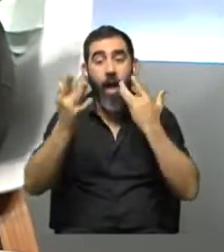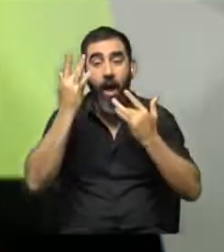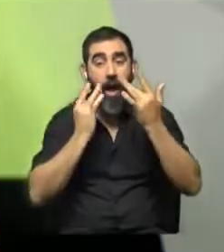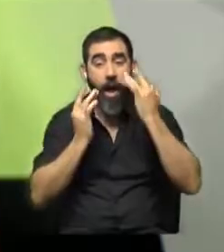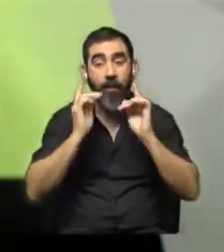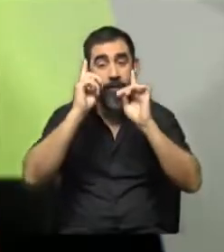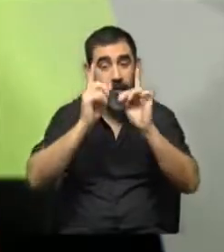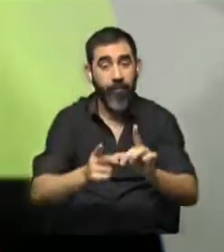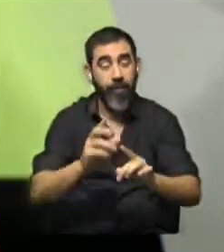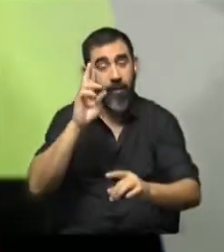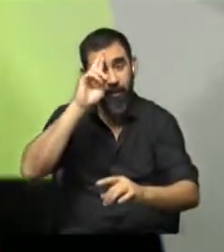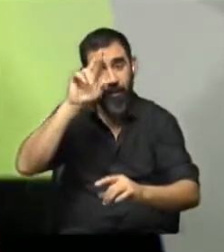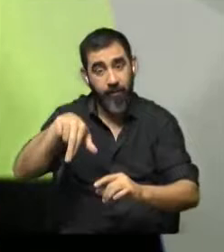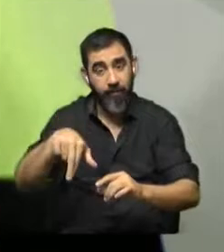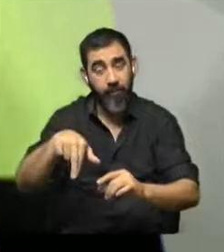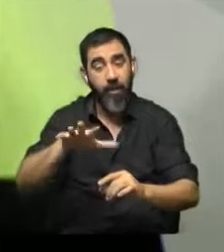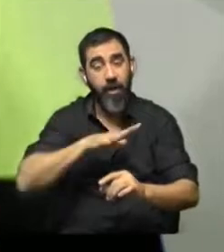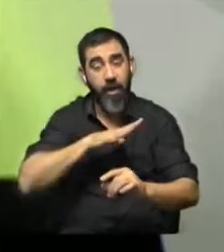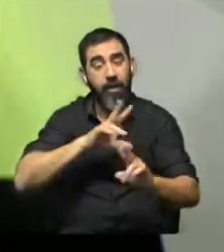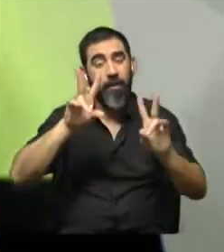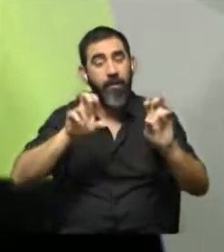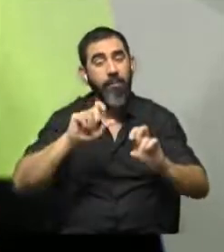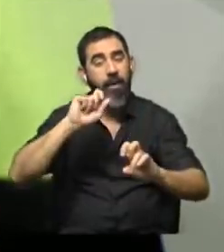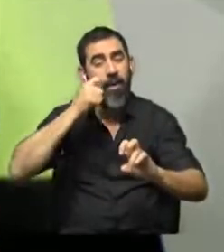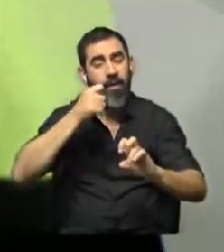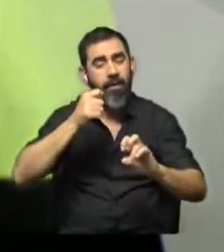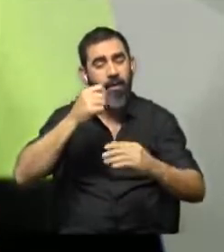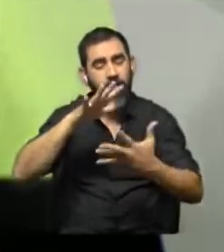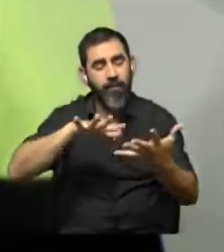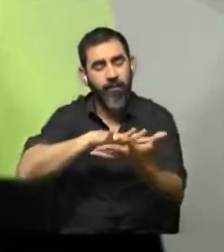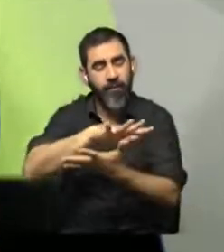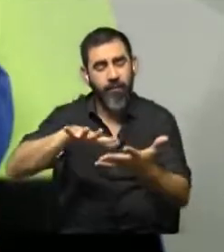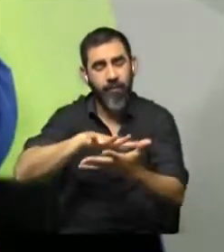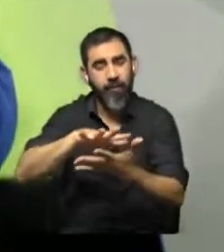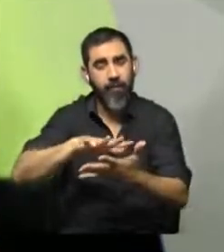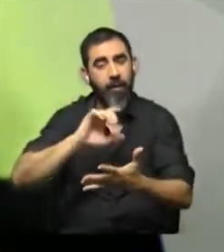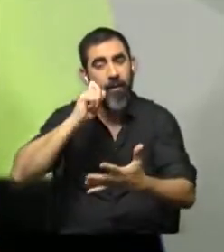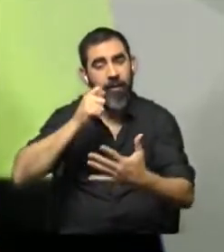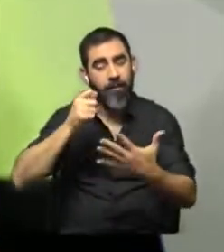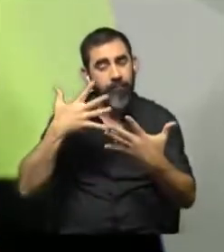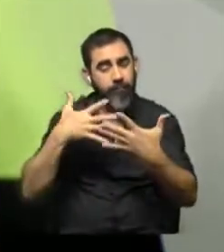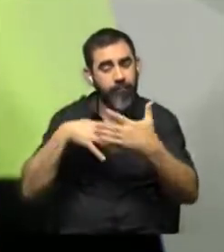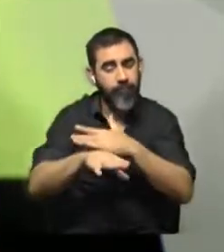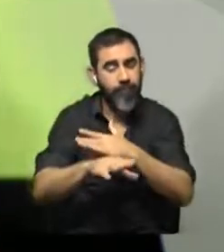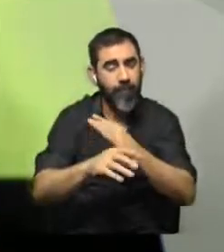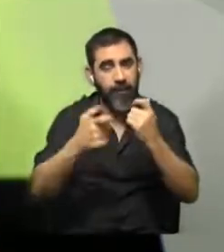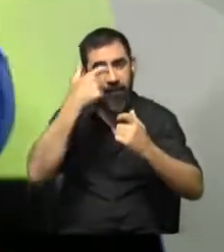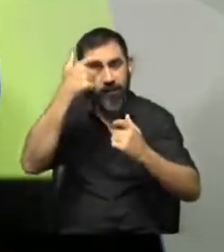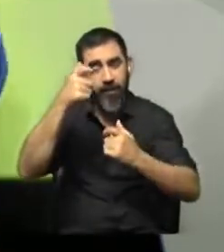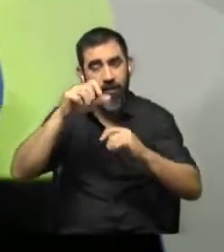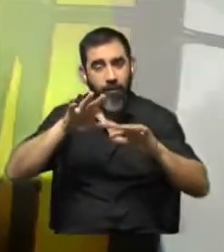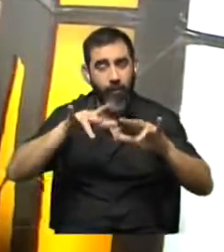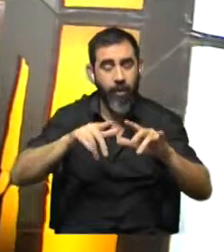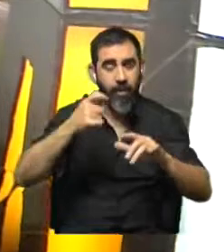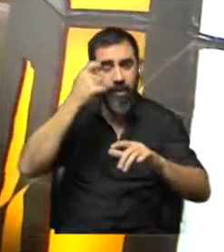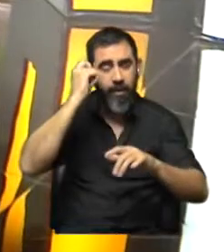Es cierto, tenés razón, porque había todo un... Qué linda esquina, no es para profundizar, ¿no? Pero esa es donde se cruza la ciencia, la informática, la inteligencia